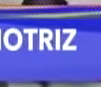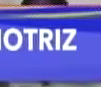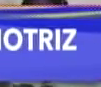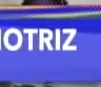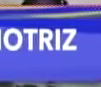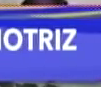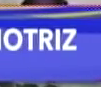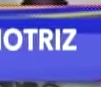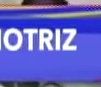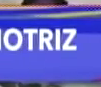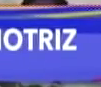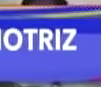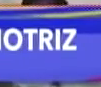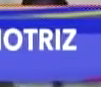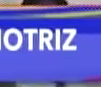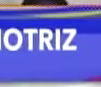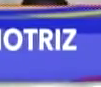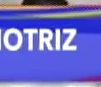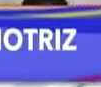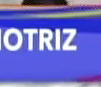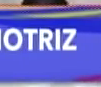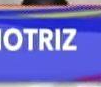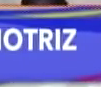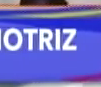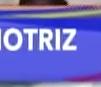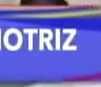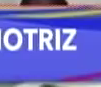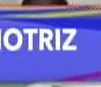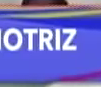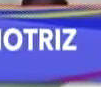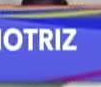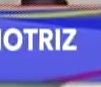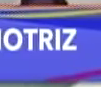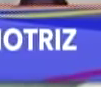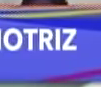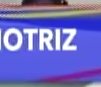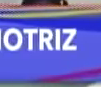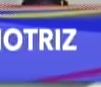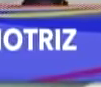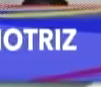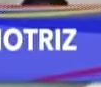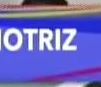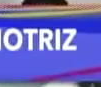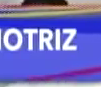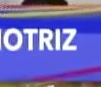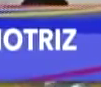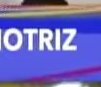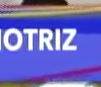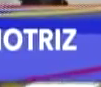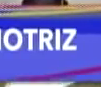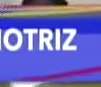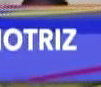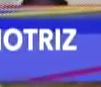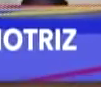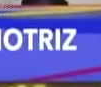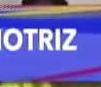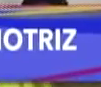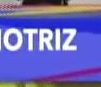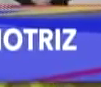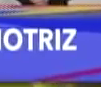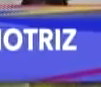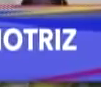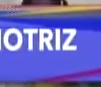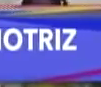que significa 12.000 carros por año, promedio de 1.000 carros por mes. Correcto. Esta empresa tiene una